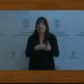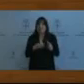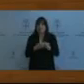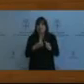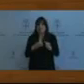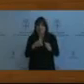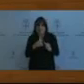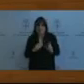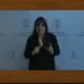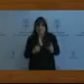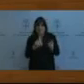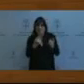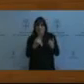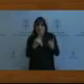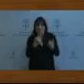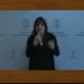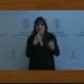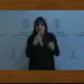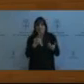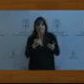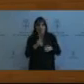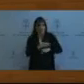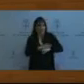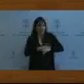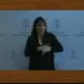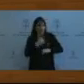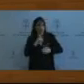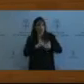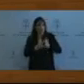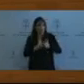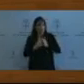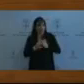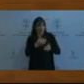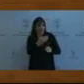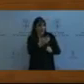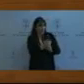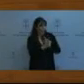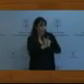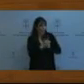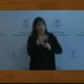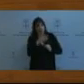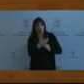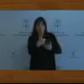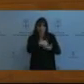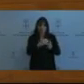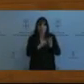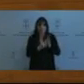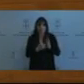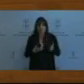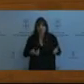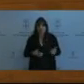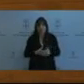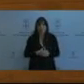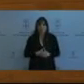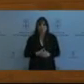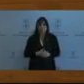plan plan, que continuamente anda presentando planes y, sin embargo, aquí viene y plantean uno. Uno, un nuevo plan que, por